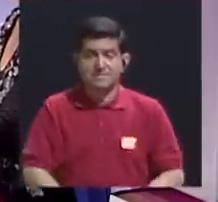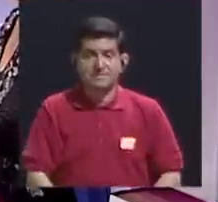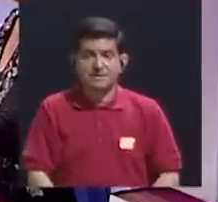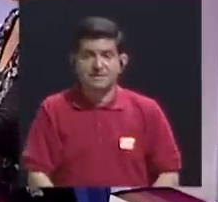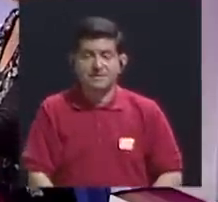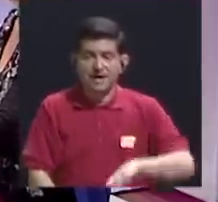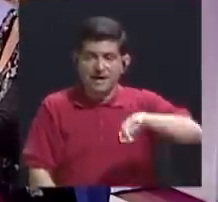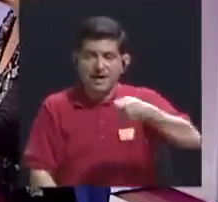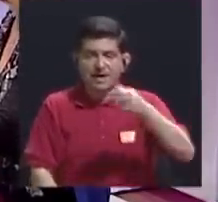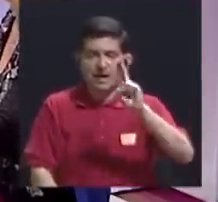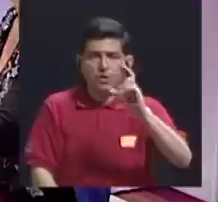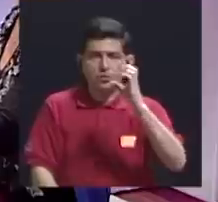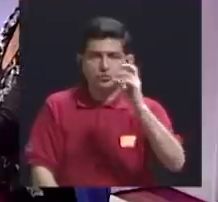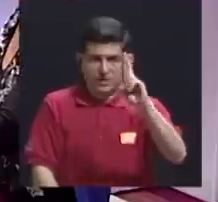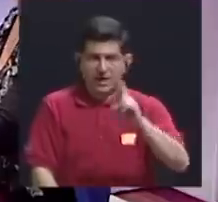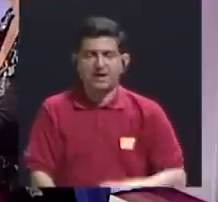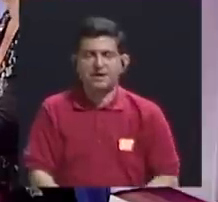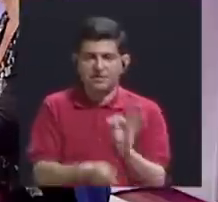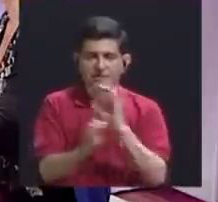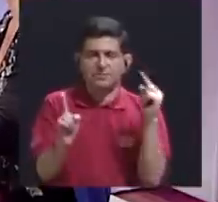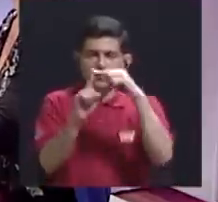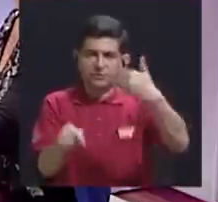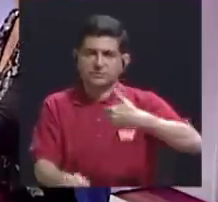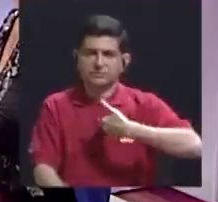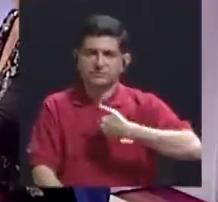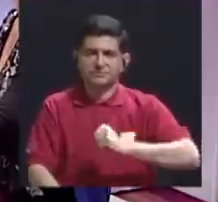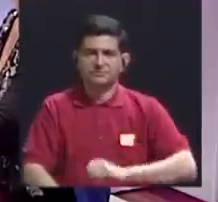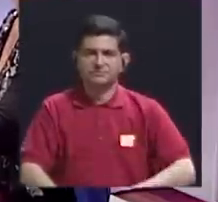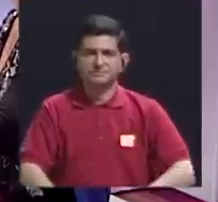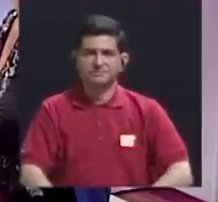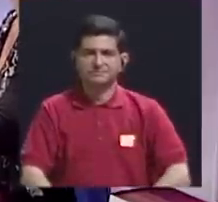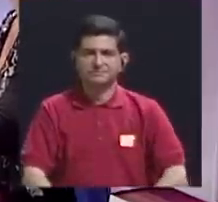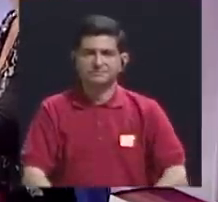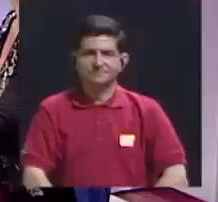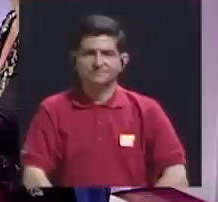canal cr-v con sentido